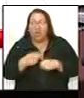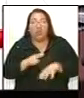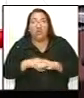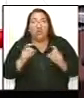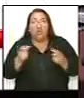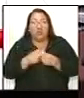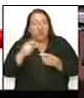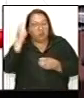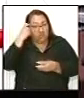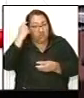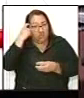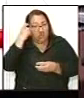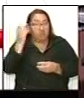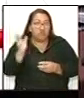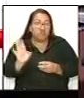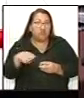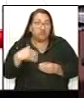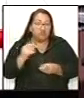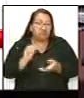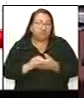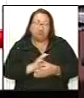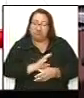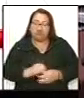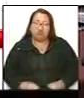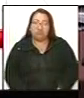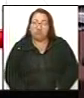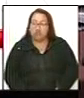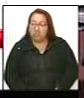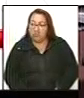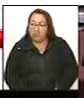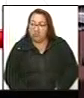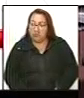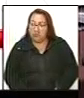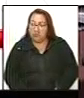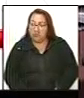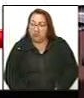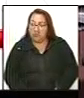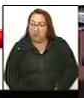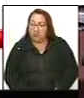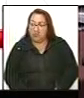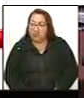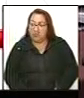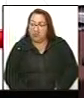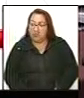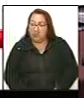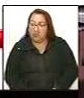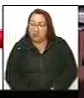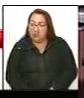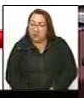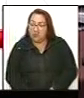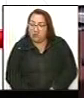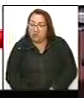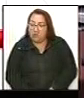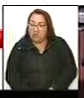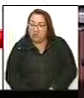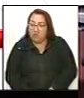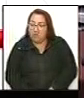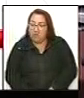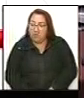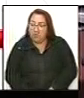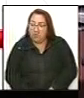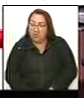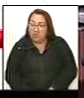de inteligencia, no debería aplicarse el criterio de proporcionalidad. Esto no tiene por objeto llevar a